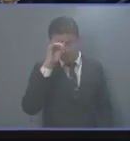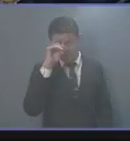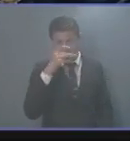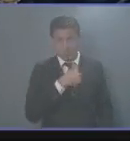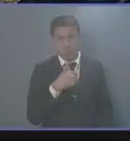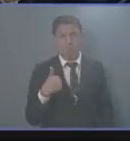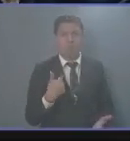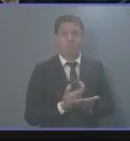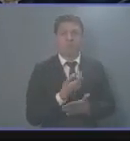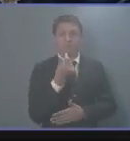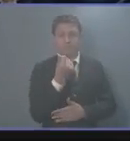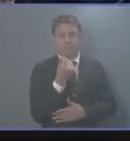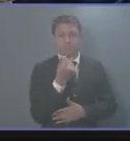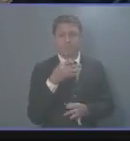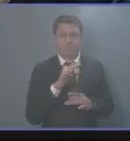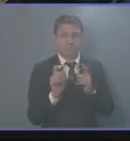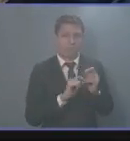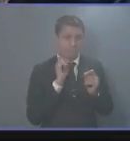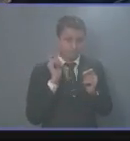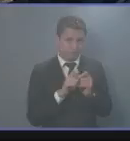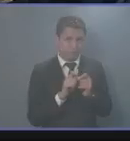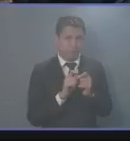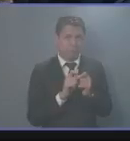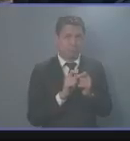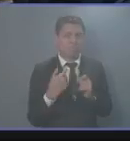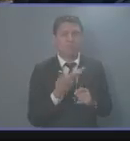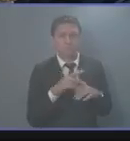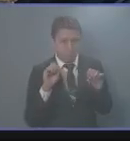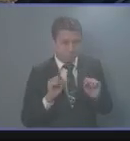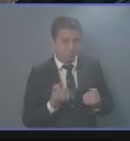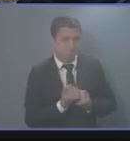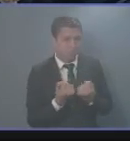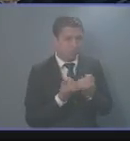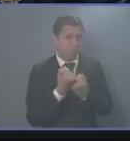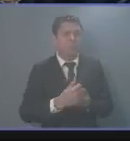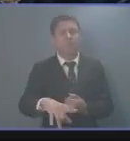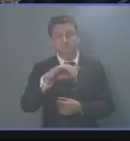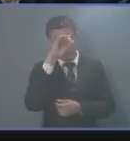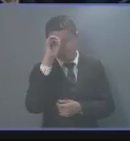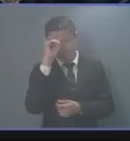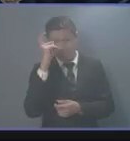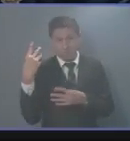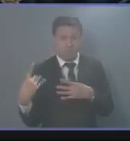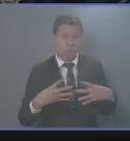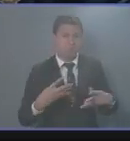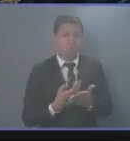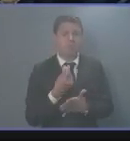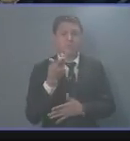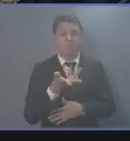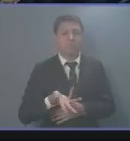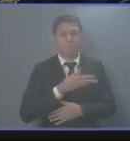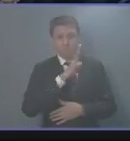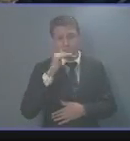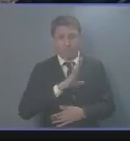Ministerio de Economía a efecto de que podamos fortalecer y dinamizar la economía